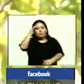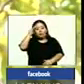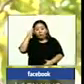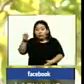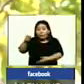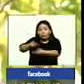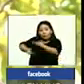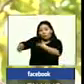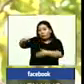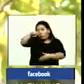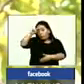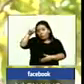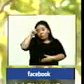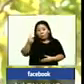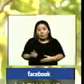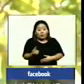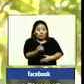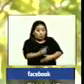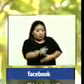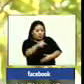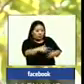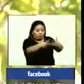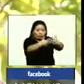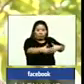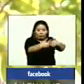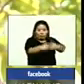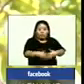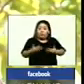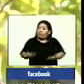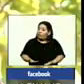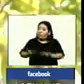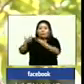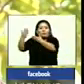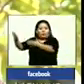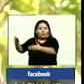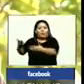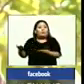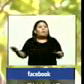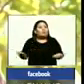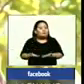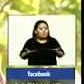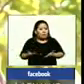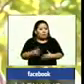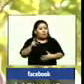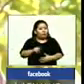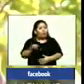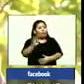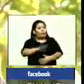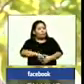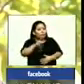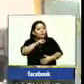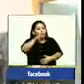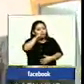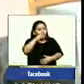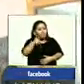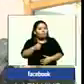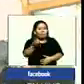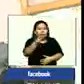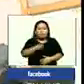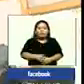trabajo de los productores y los trabajadores de la planta hasta los consumidores de productos que realmente son muy exigentes para el consumo.